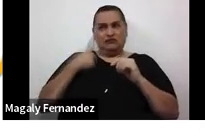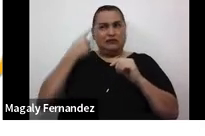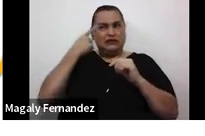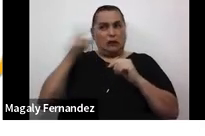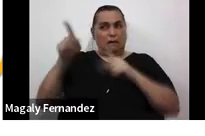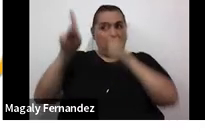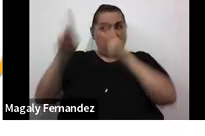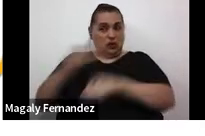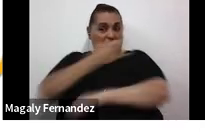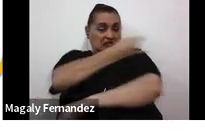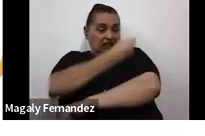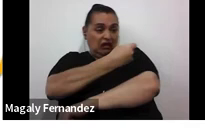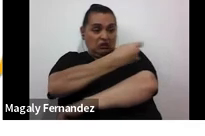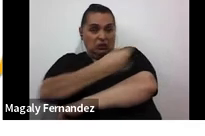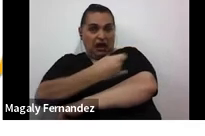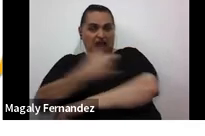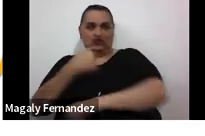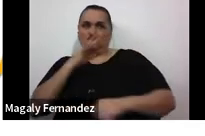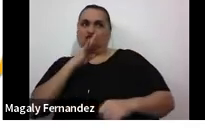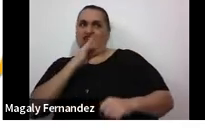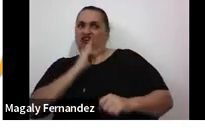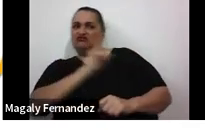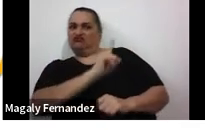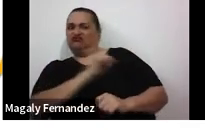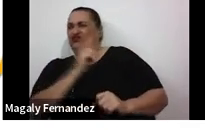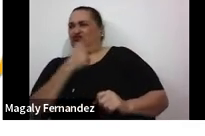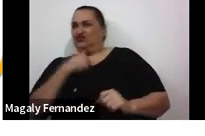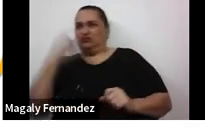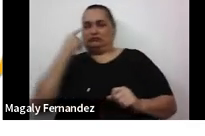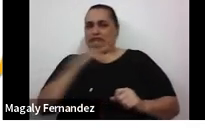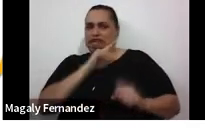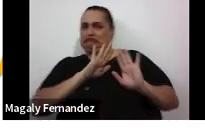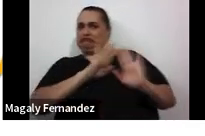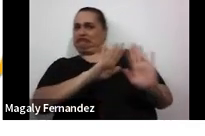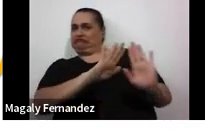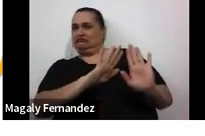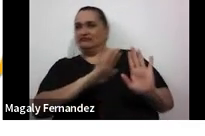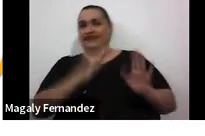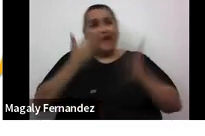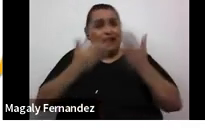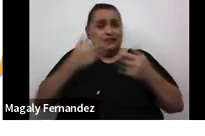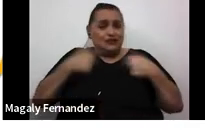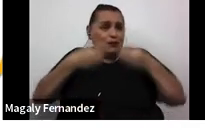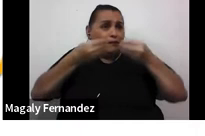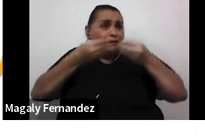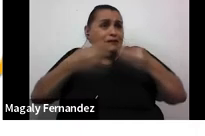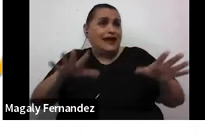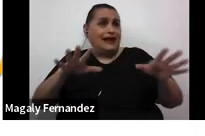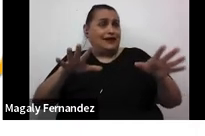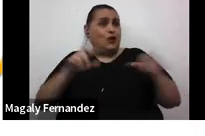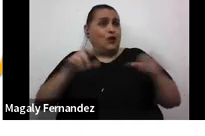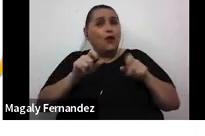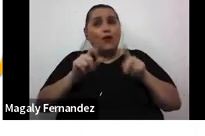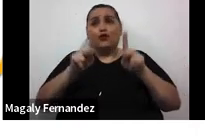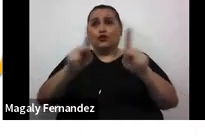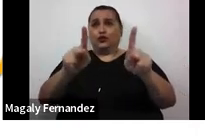tatuajes yo seguramente no le hablaría porque ya tengo ideas preconcebidas Bueno a lo mejor te estás perdiendo con las personas con discapacidad